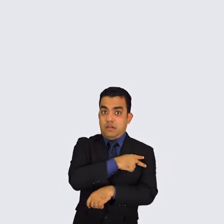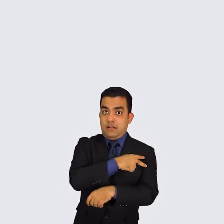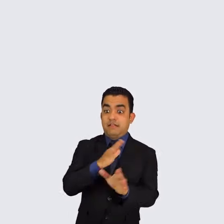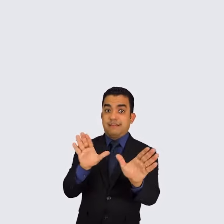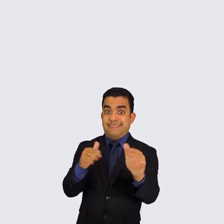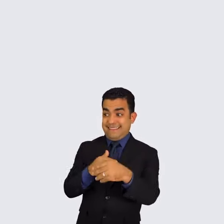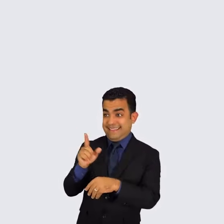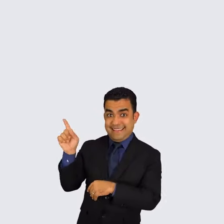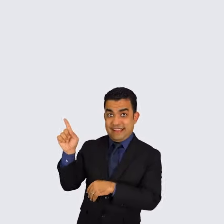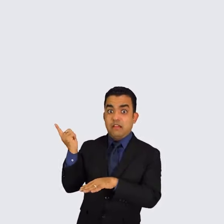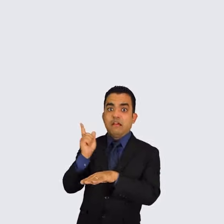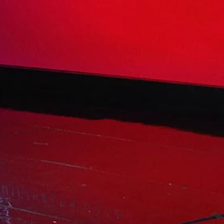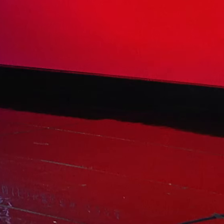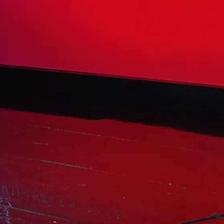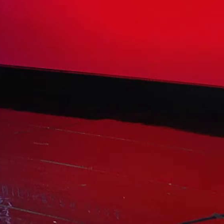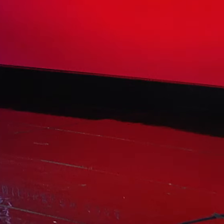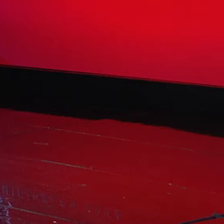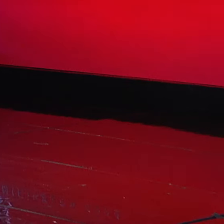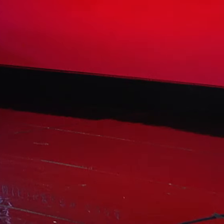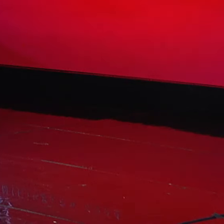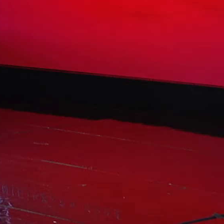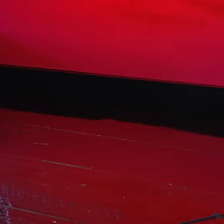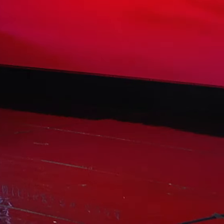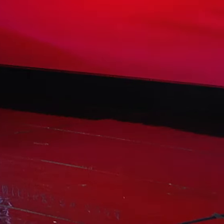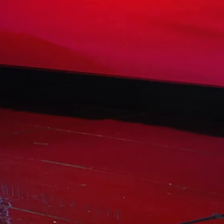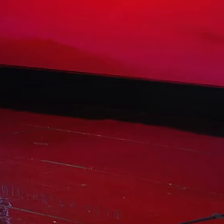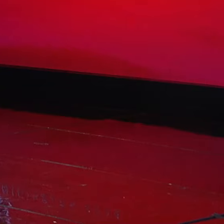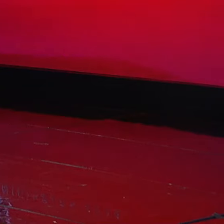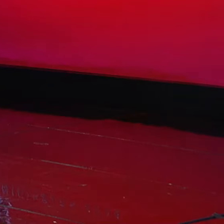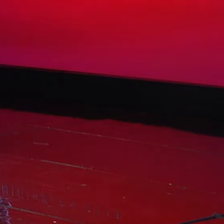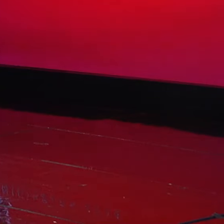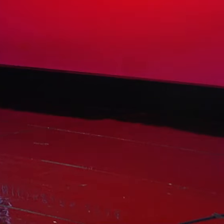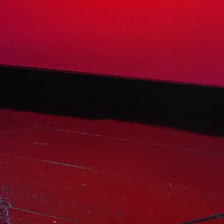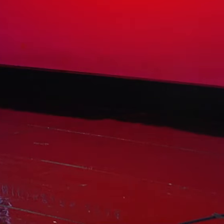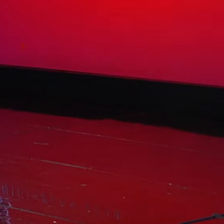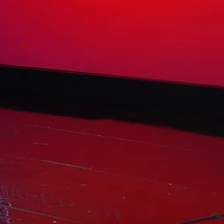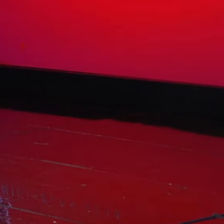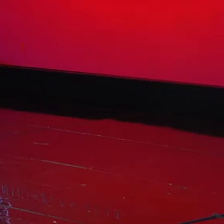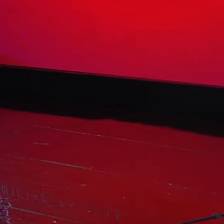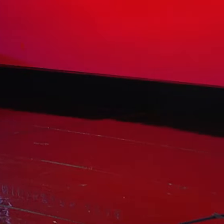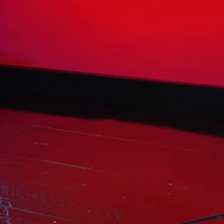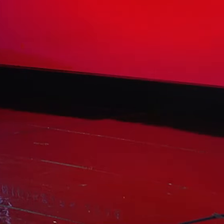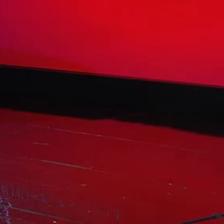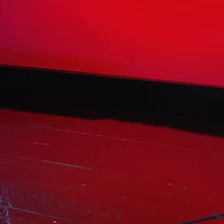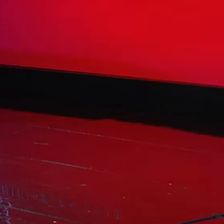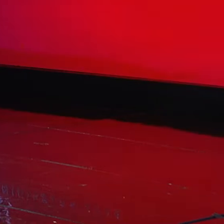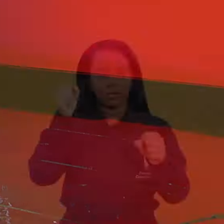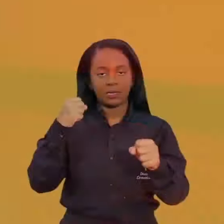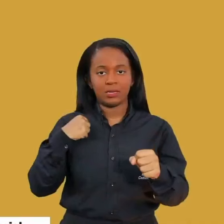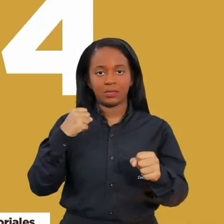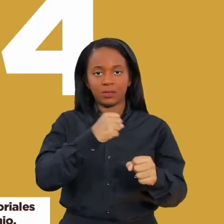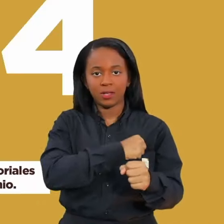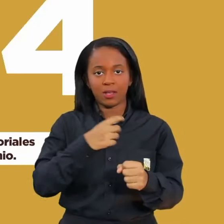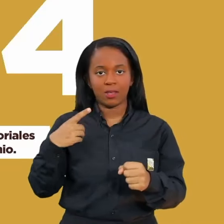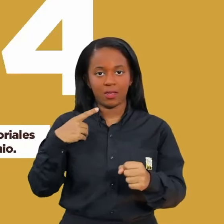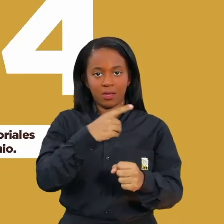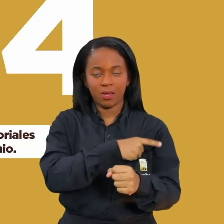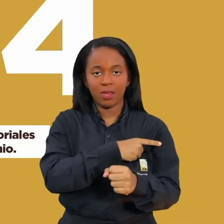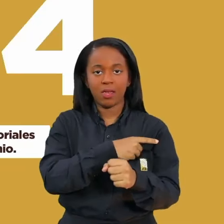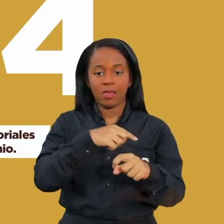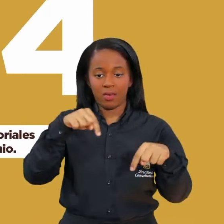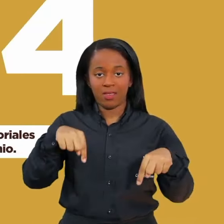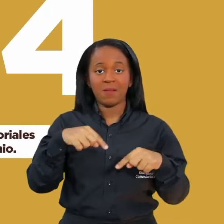dejar saber en quién confiamos para una buena gestión, en este caso la municipal. Pero para mayo recuerden que tendremos las